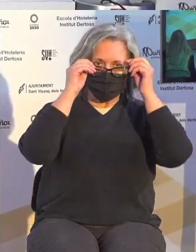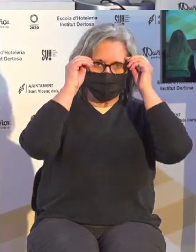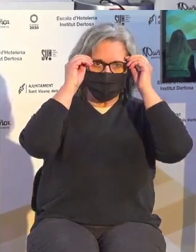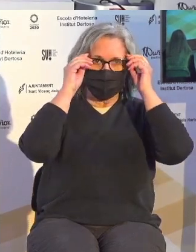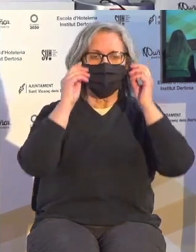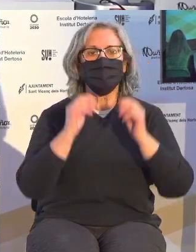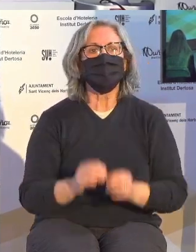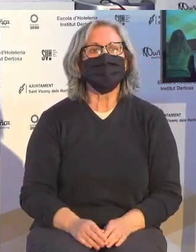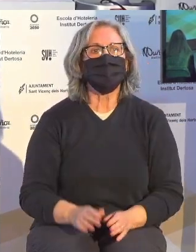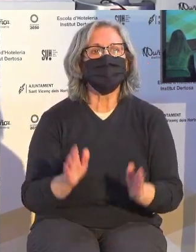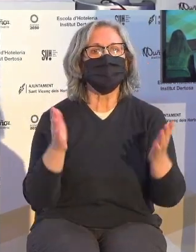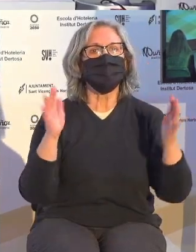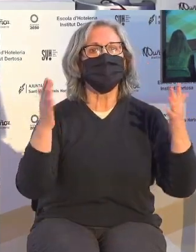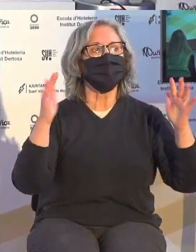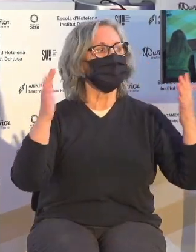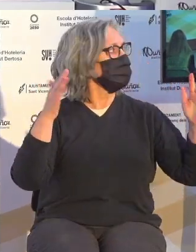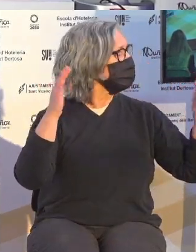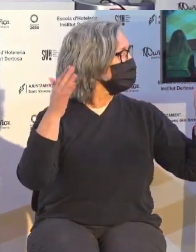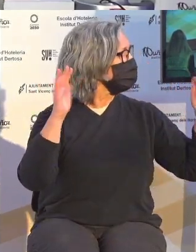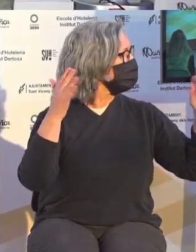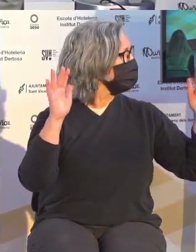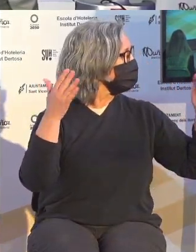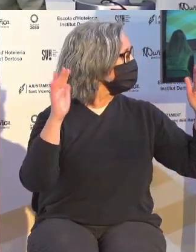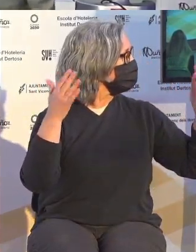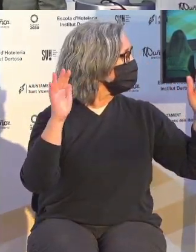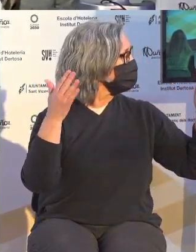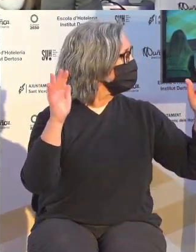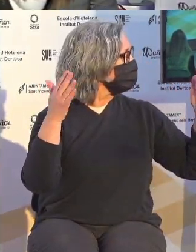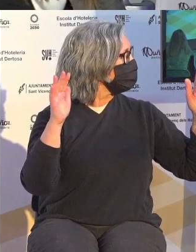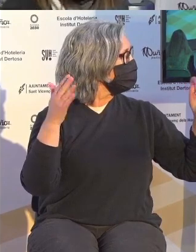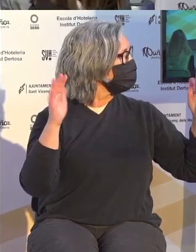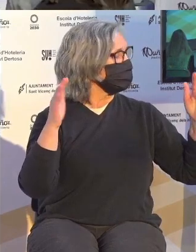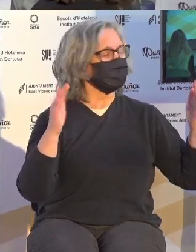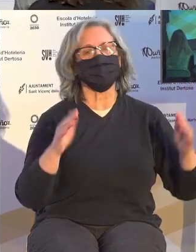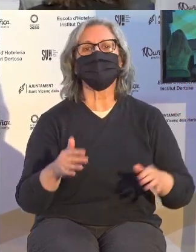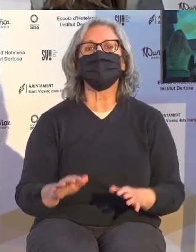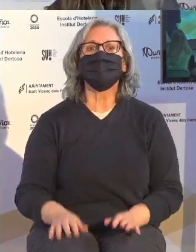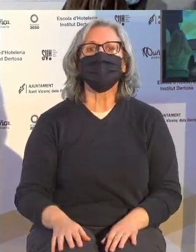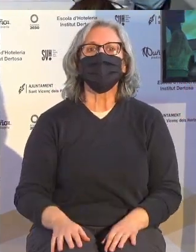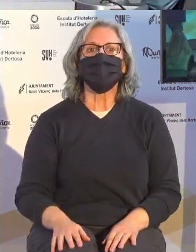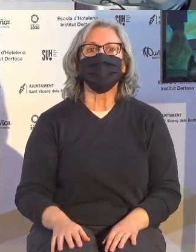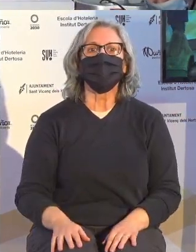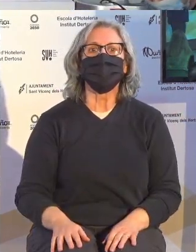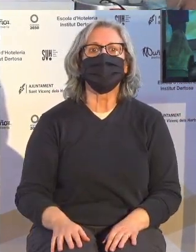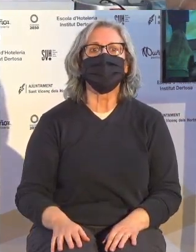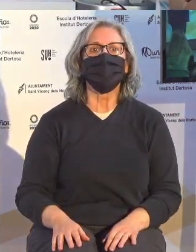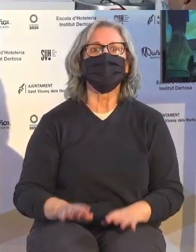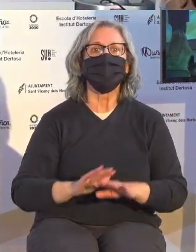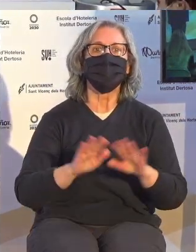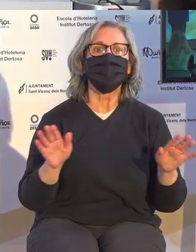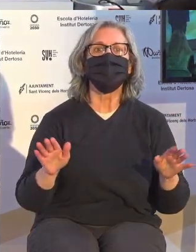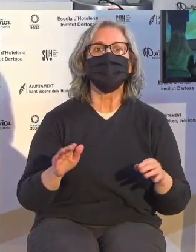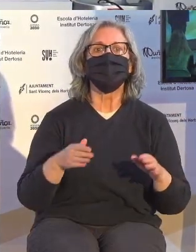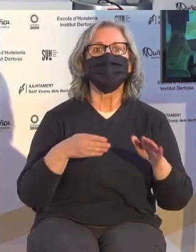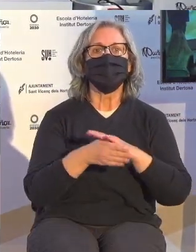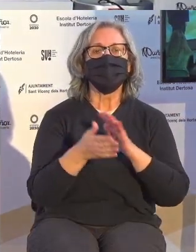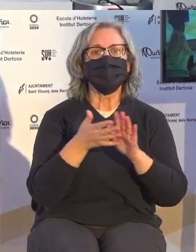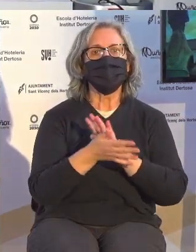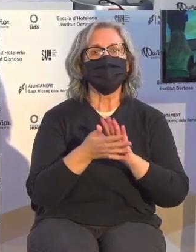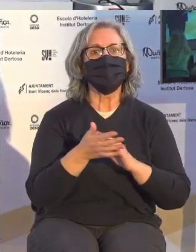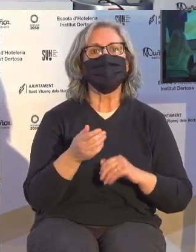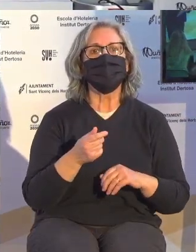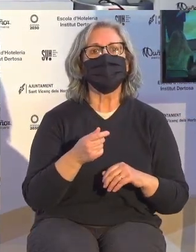y muchas gracias muchas gracias primeramente no sería de agradecer a todos por venir